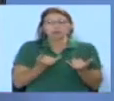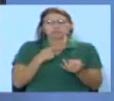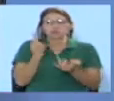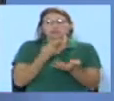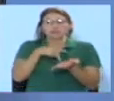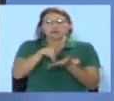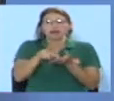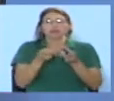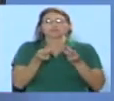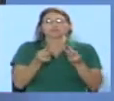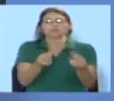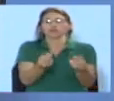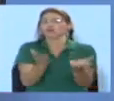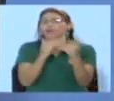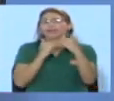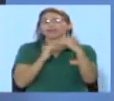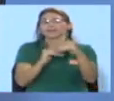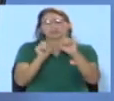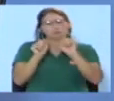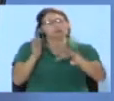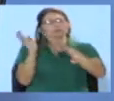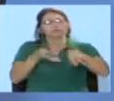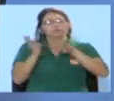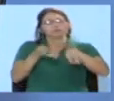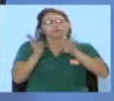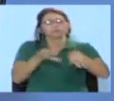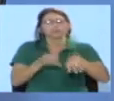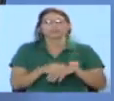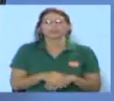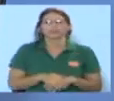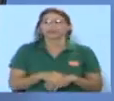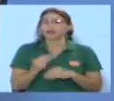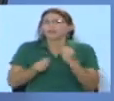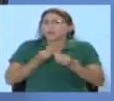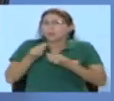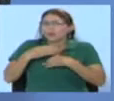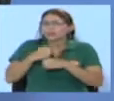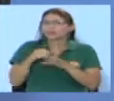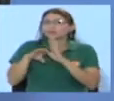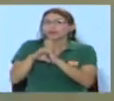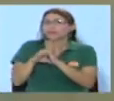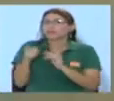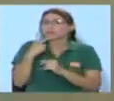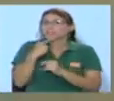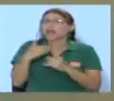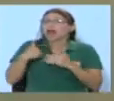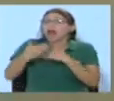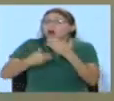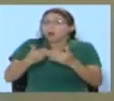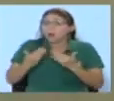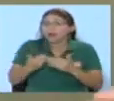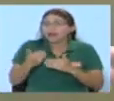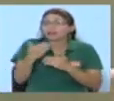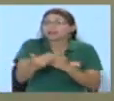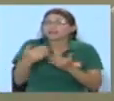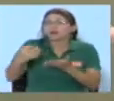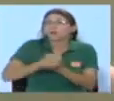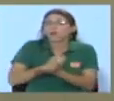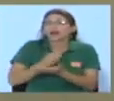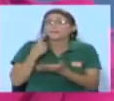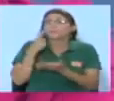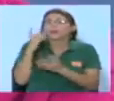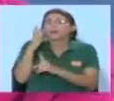¿Cómo interpretamos el tema de los datos? Porque de pronto a uno le dicen se cobra por dato, pero ¿cómo funciona? ¿Una foto,